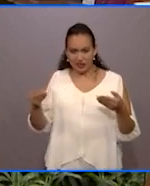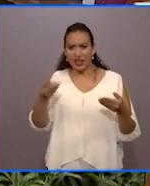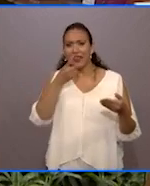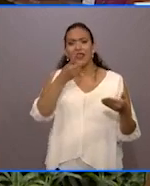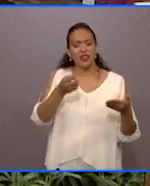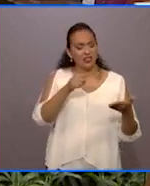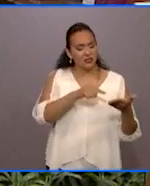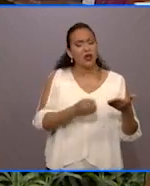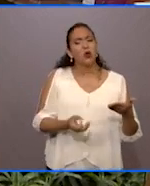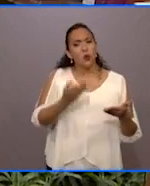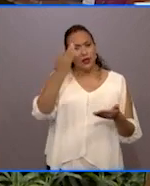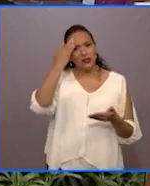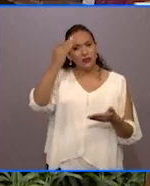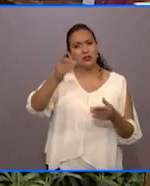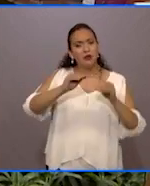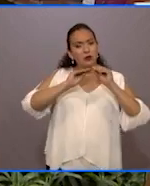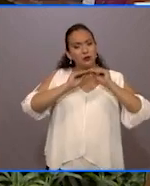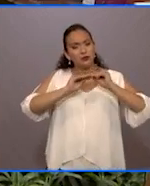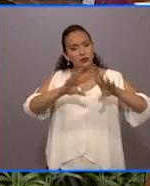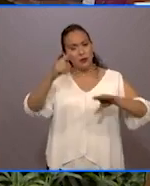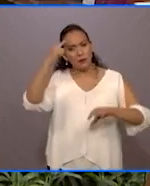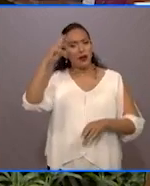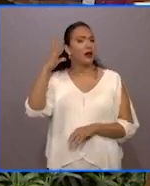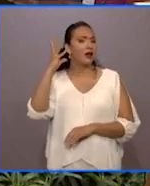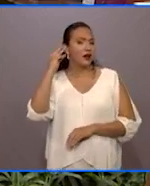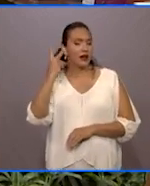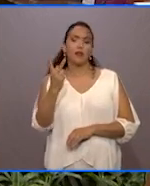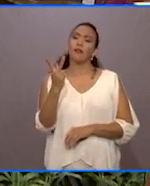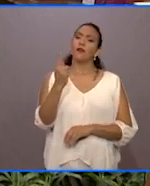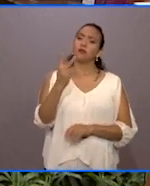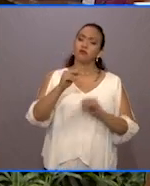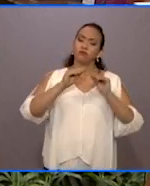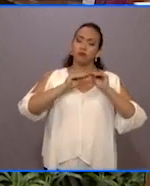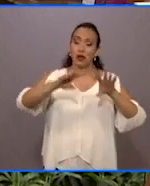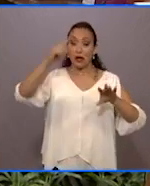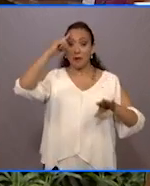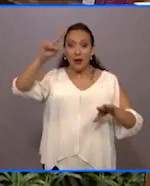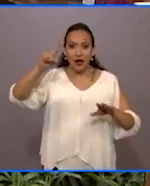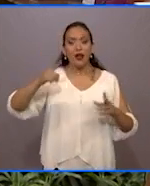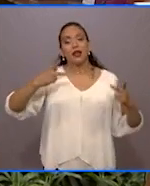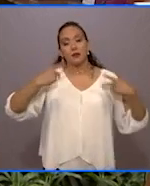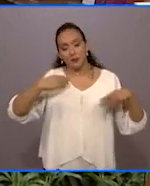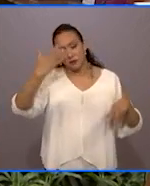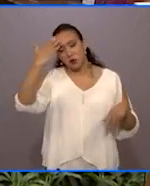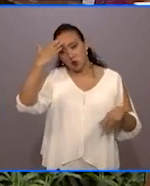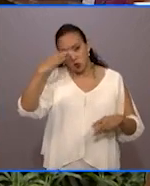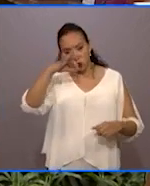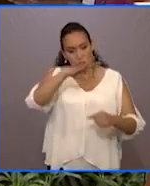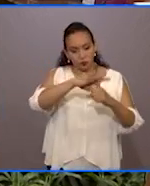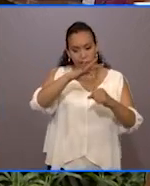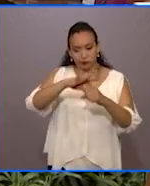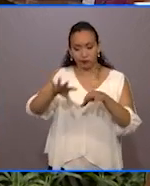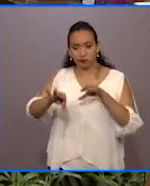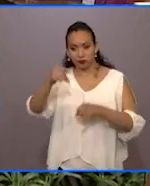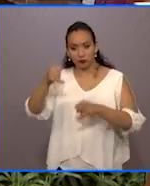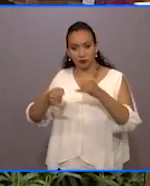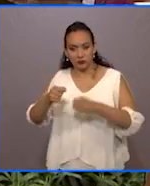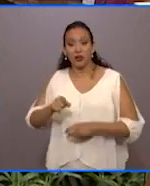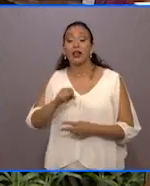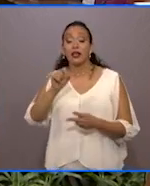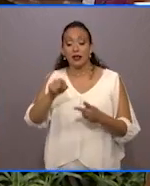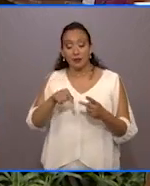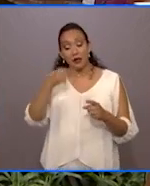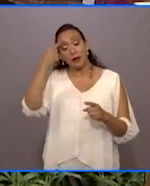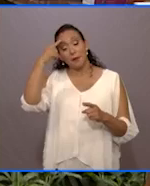la distribución de los tiempos del Estado en radio y televisión para las elecciones judiciales federales y locales, así como para el